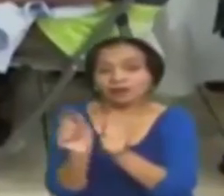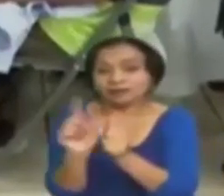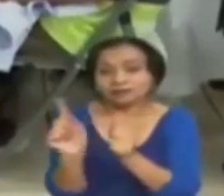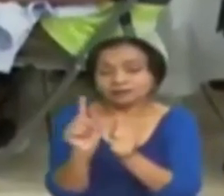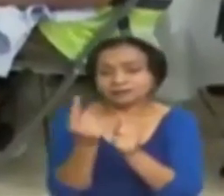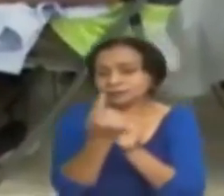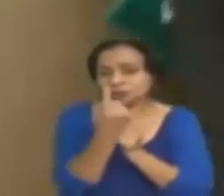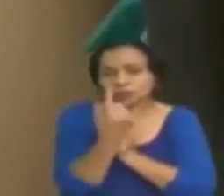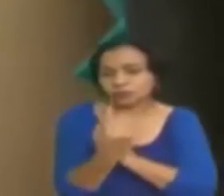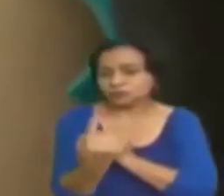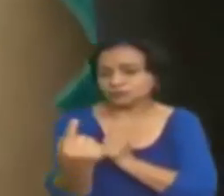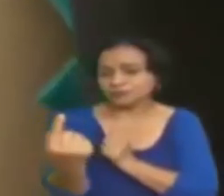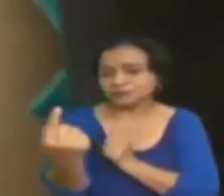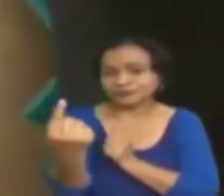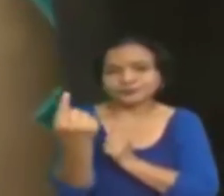semana.